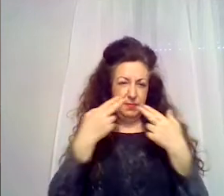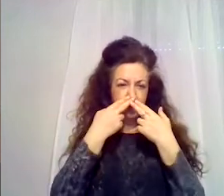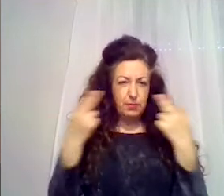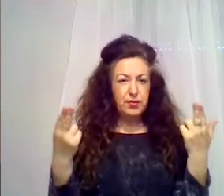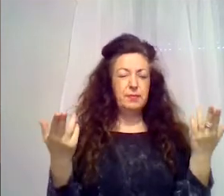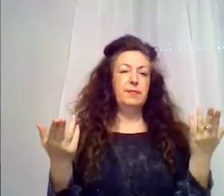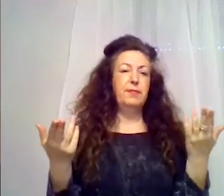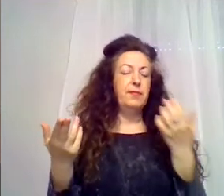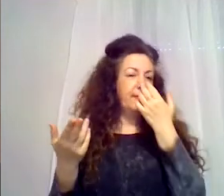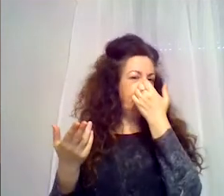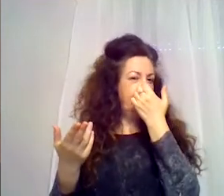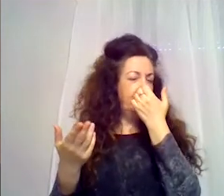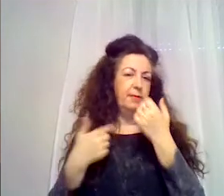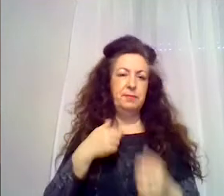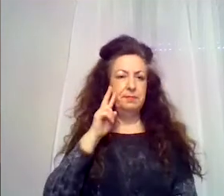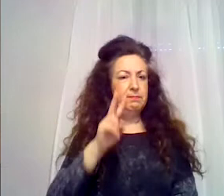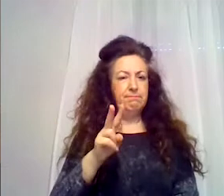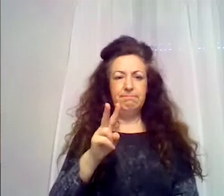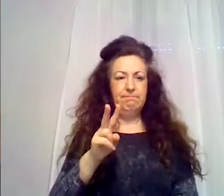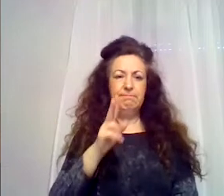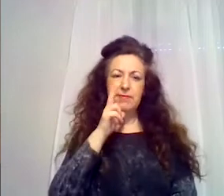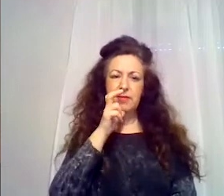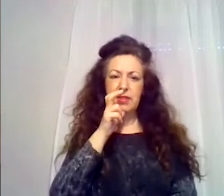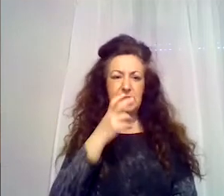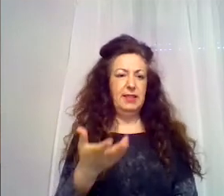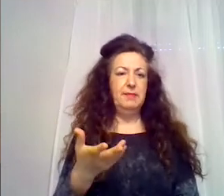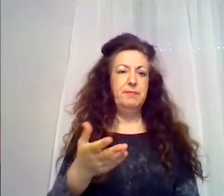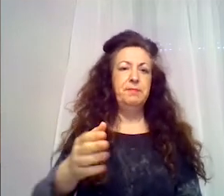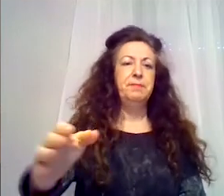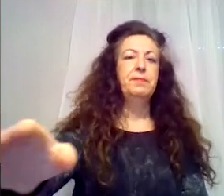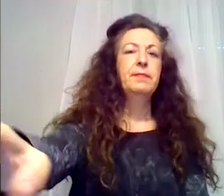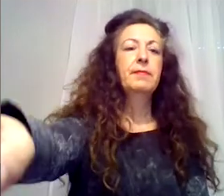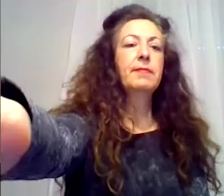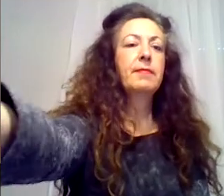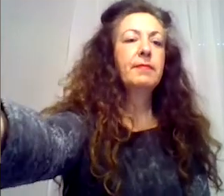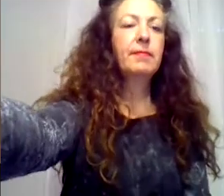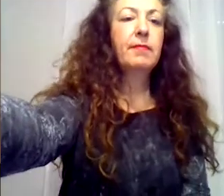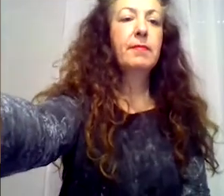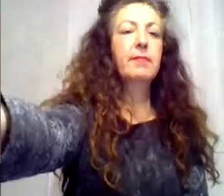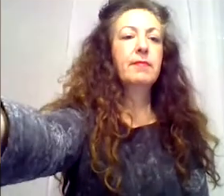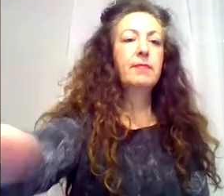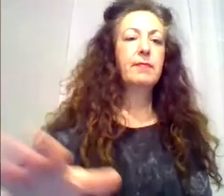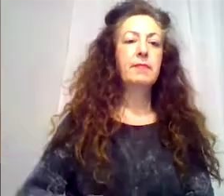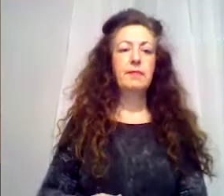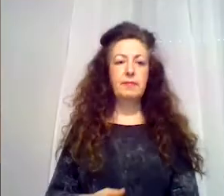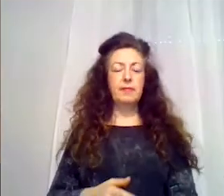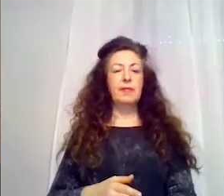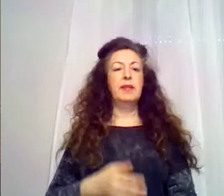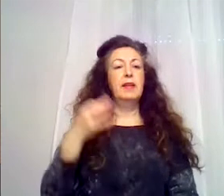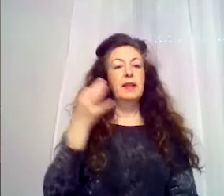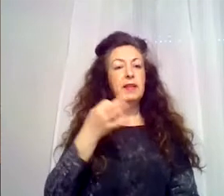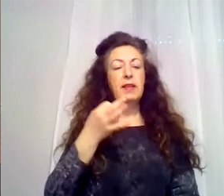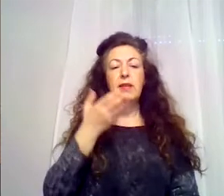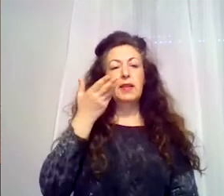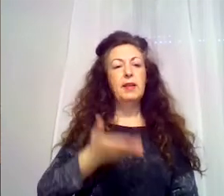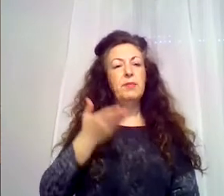aquí desde el principio de nuestro curso: la imposibilidad de separar lo que es la vida